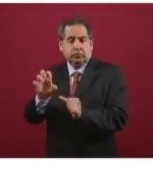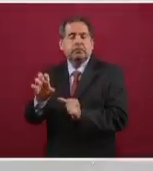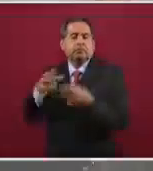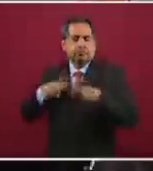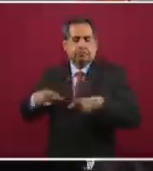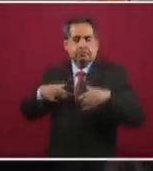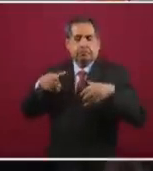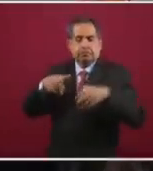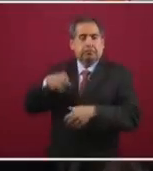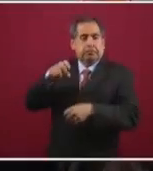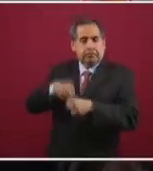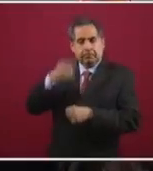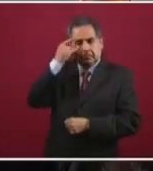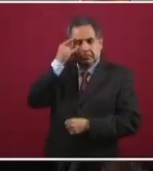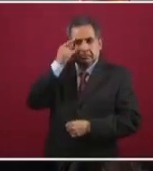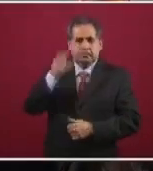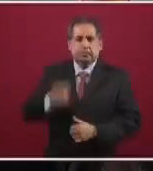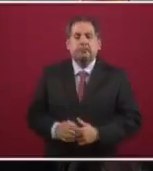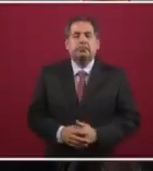elementos.